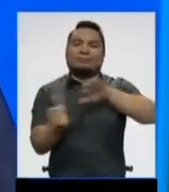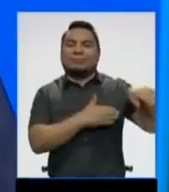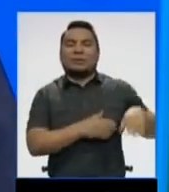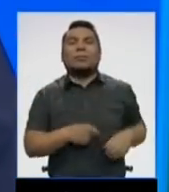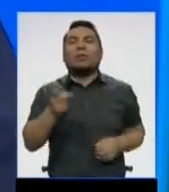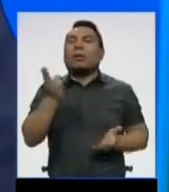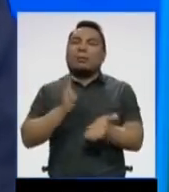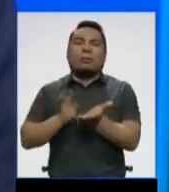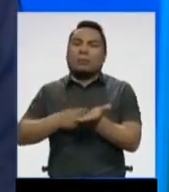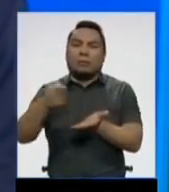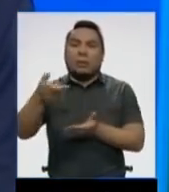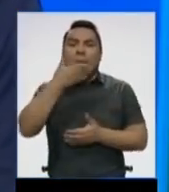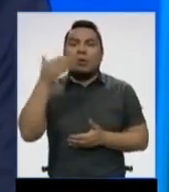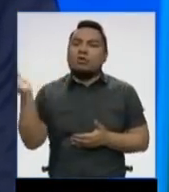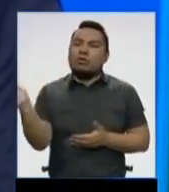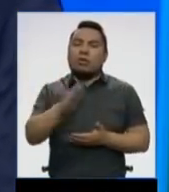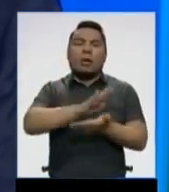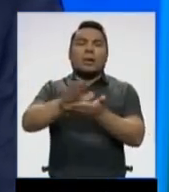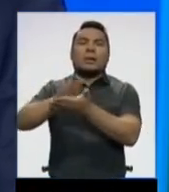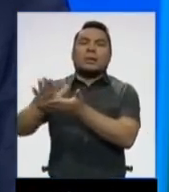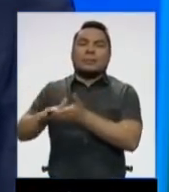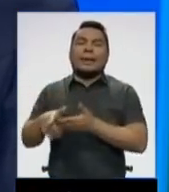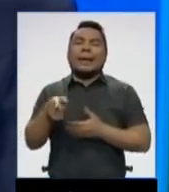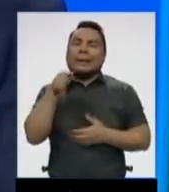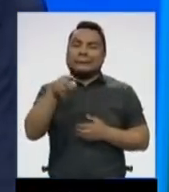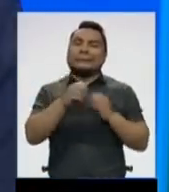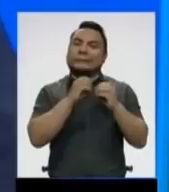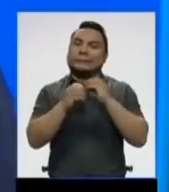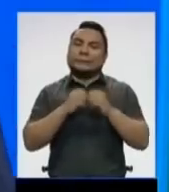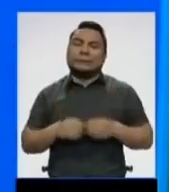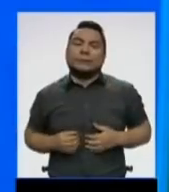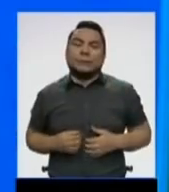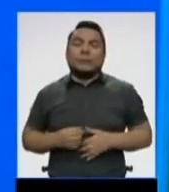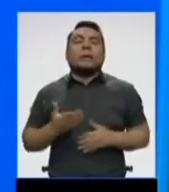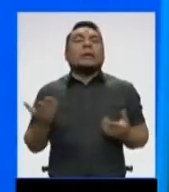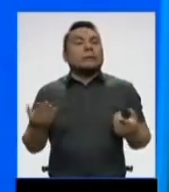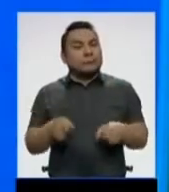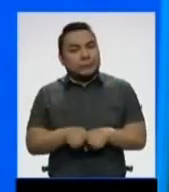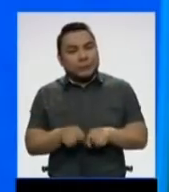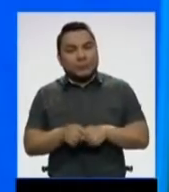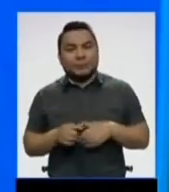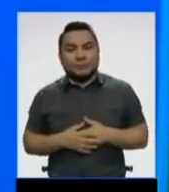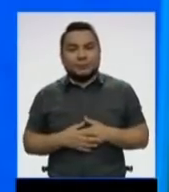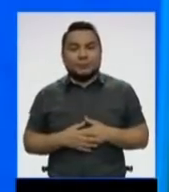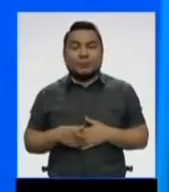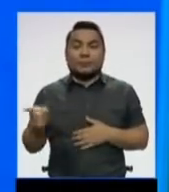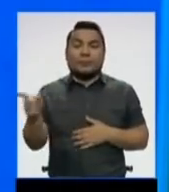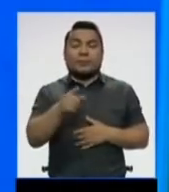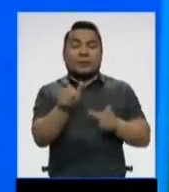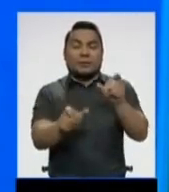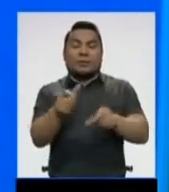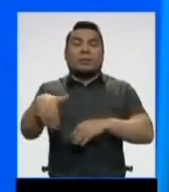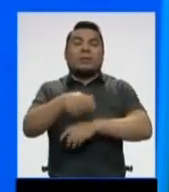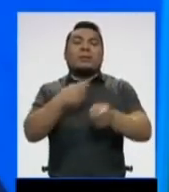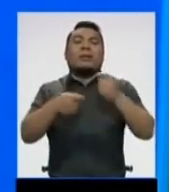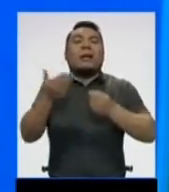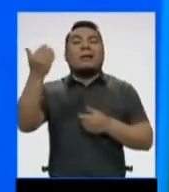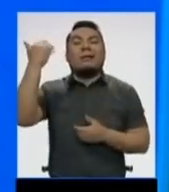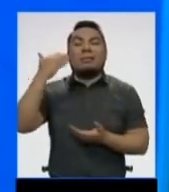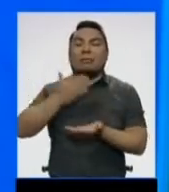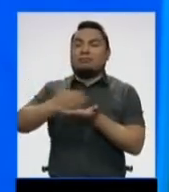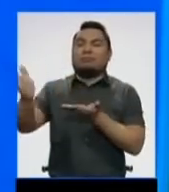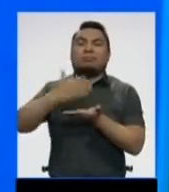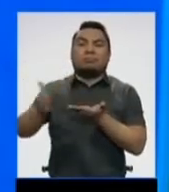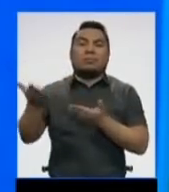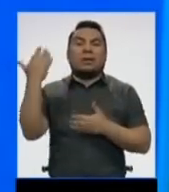más de lo mismo. Entonces, esa es la salida. Y es más, los ambulantes que han sido despojados en